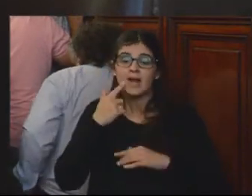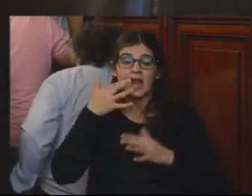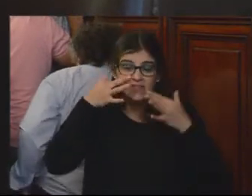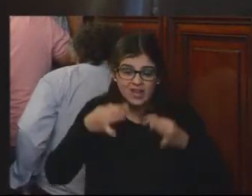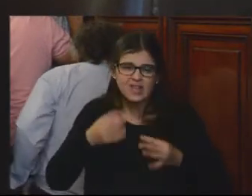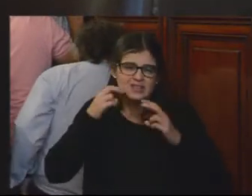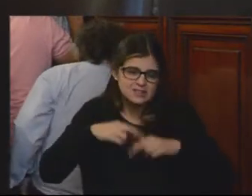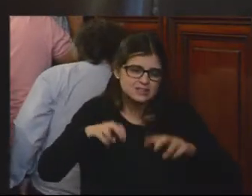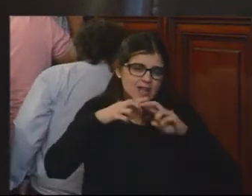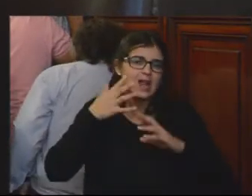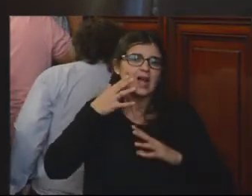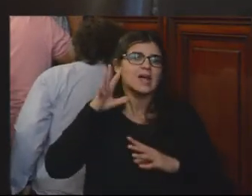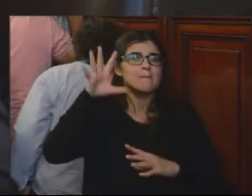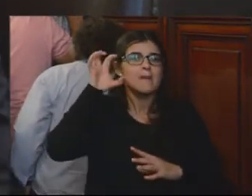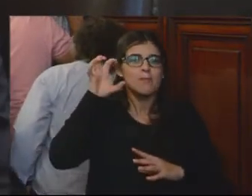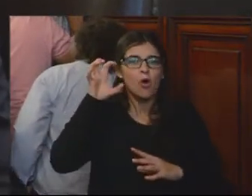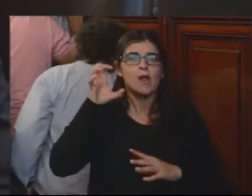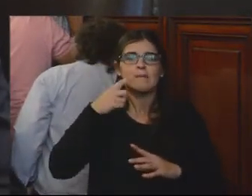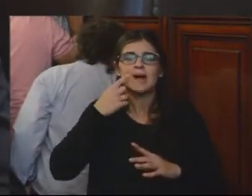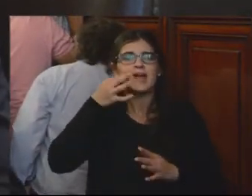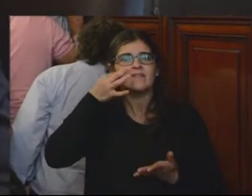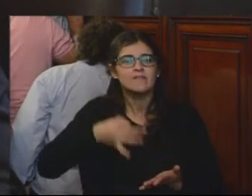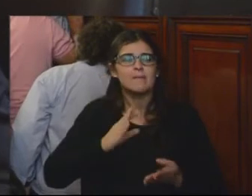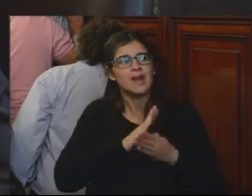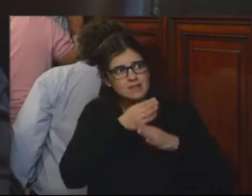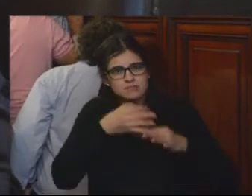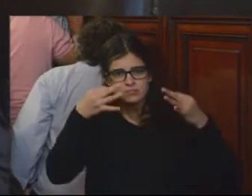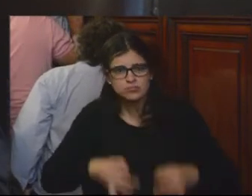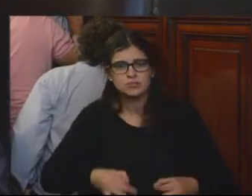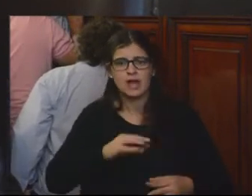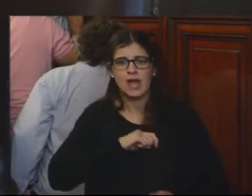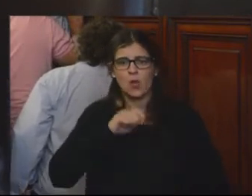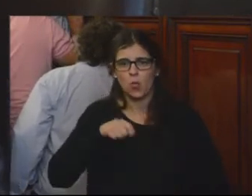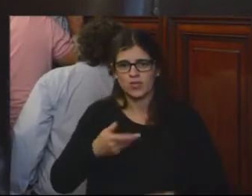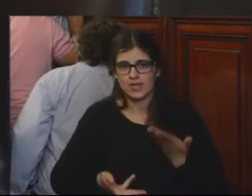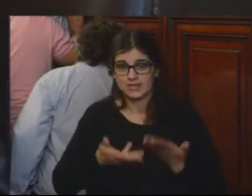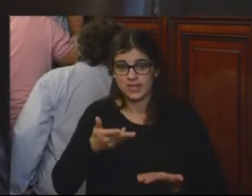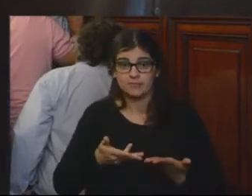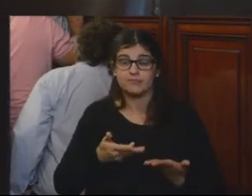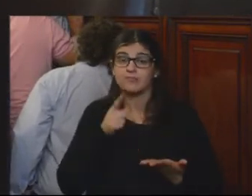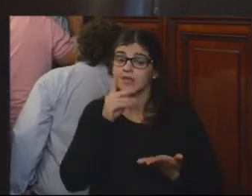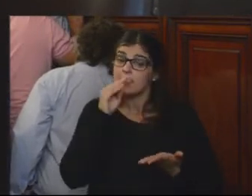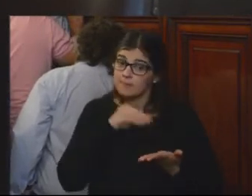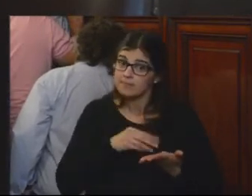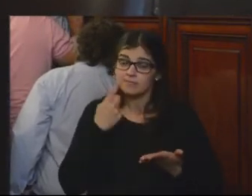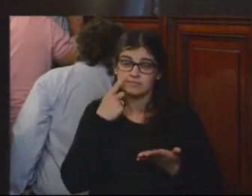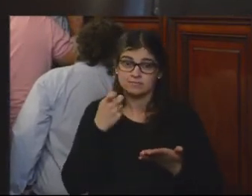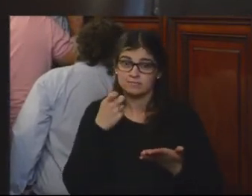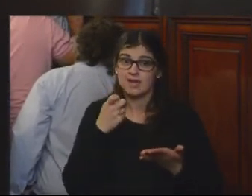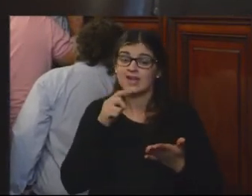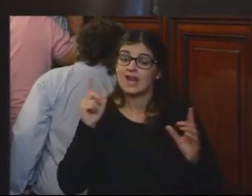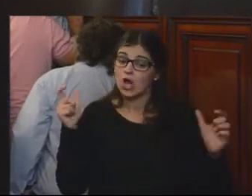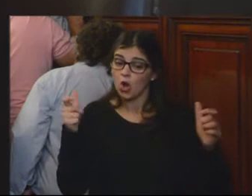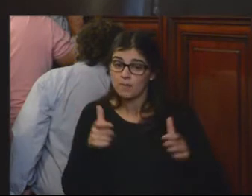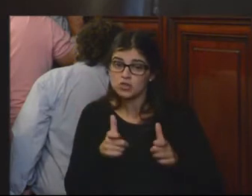para que exista memoria para que garanticemos el acceso a la justicia y suscribir esto creemos creo que la comisión